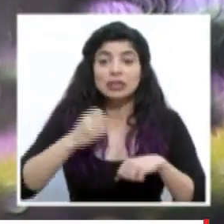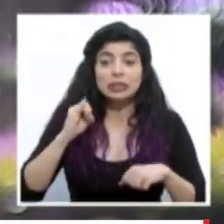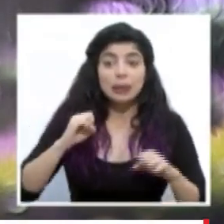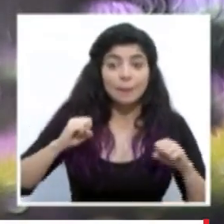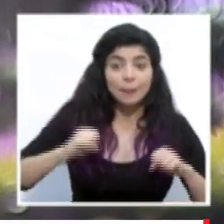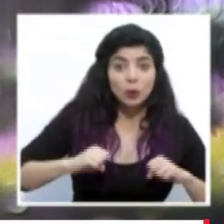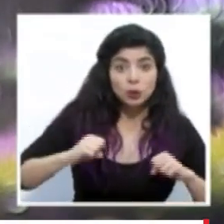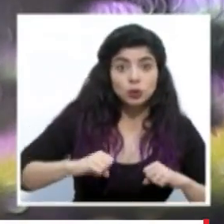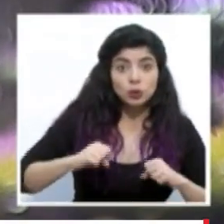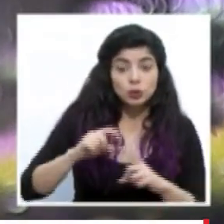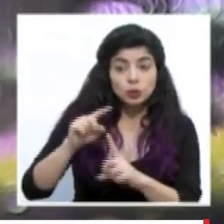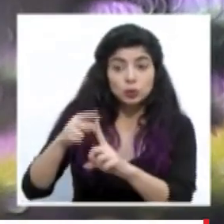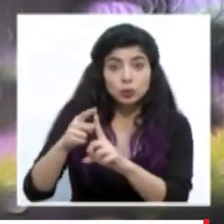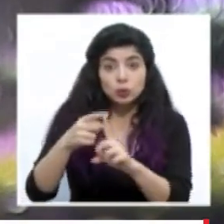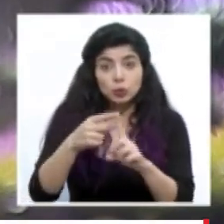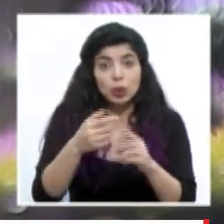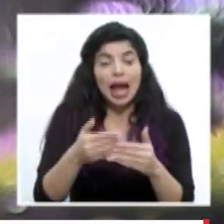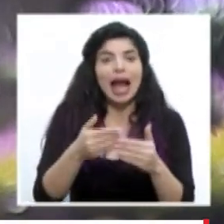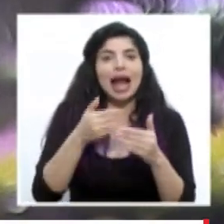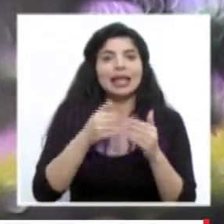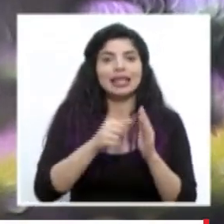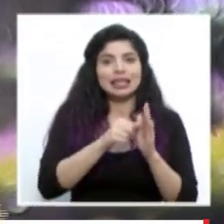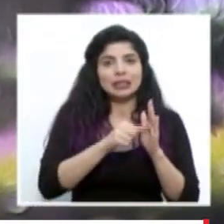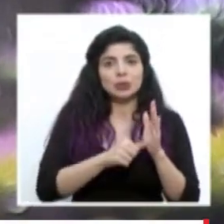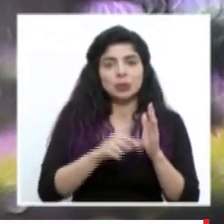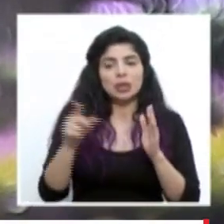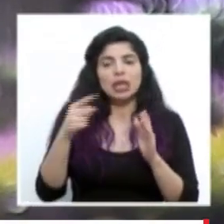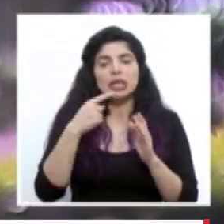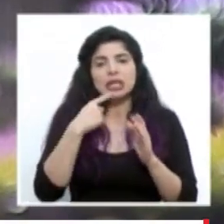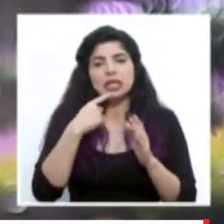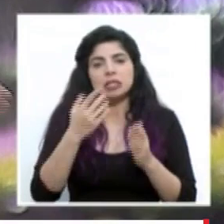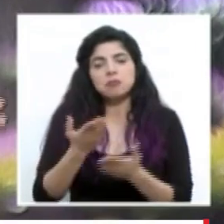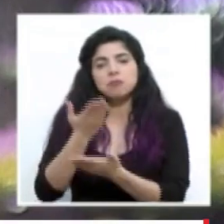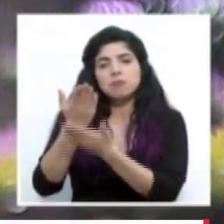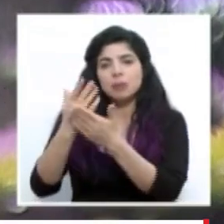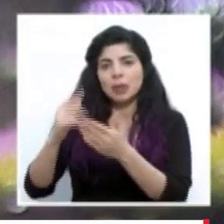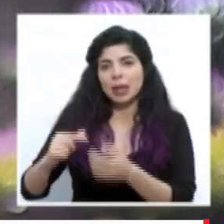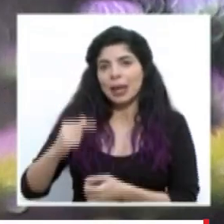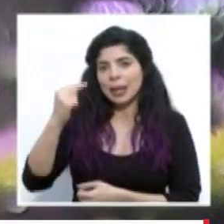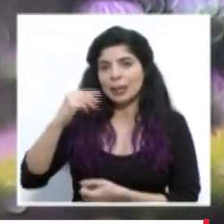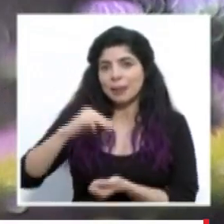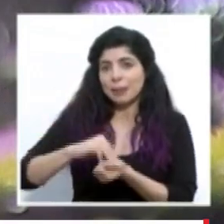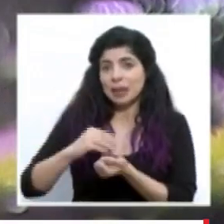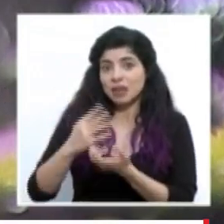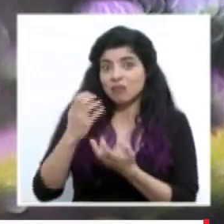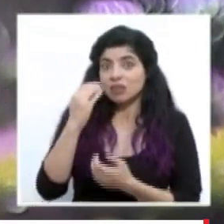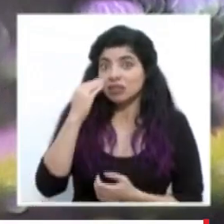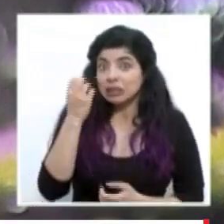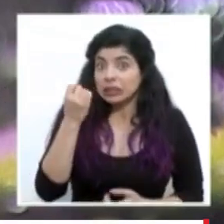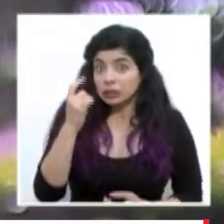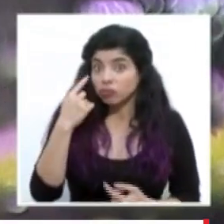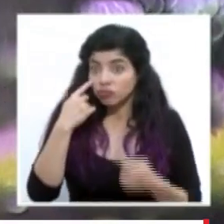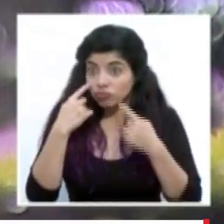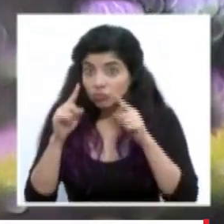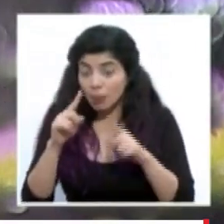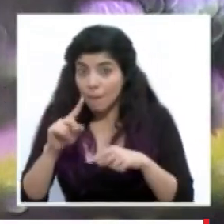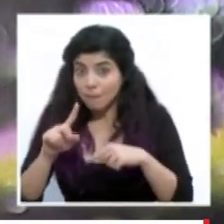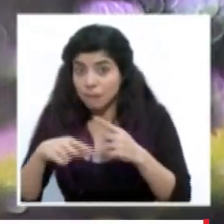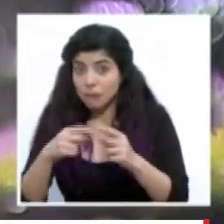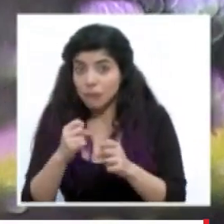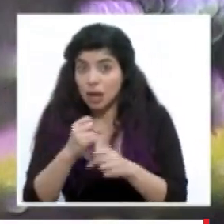posibilidad de realizar pruebas antes de las cirugías. Nos dijo que lo iba a estar llevando un poco a la gerencia médica, entonces quería conocer, bueno, si efectivamente se va a